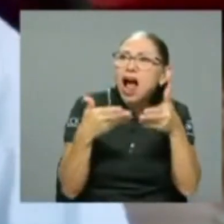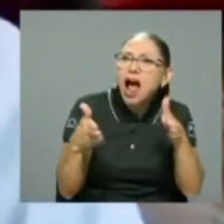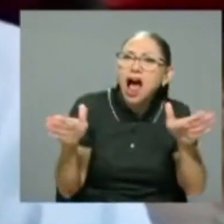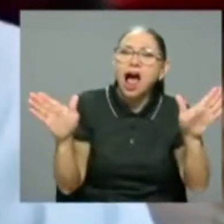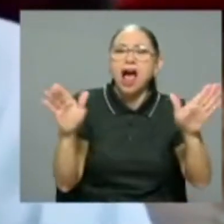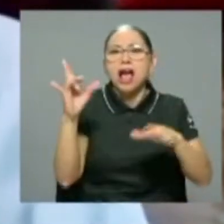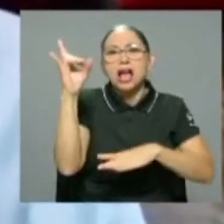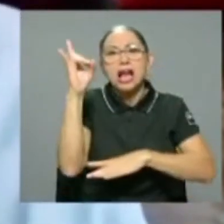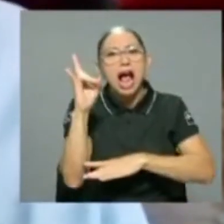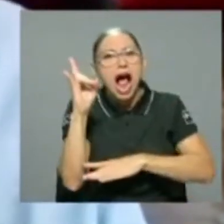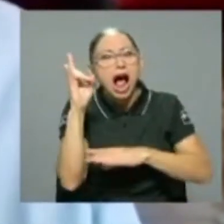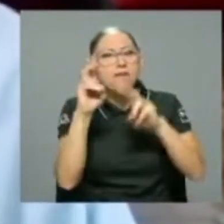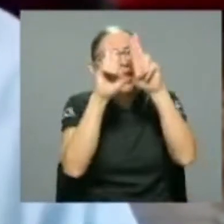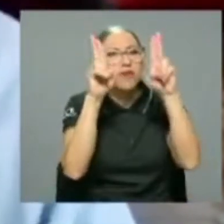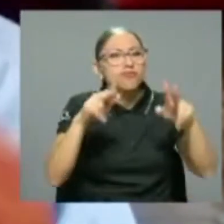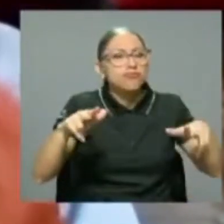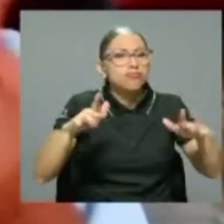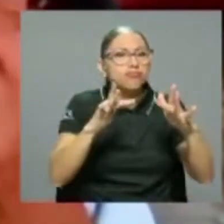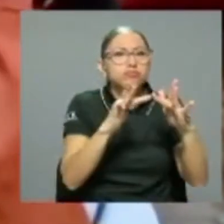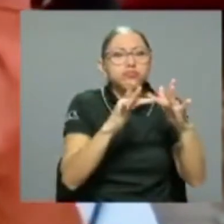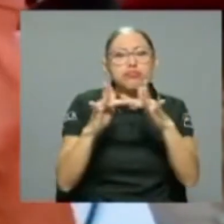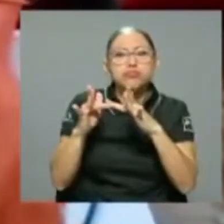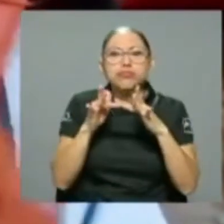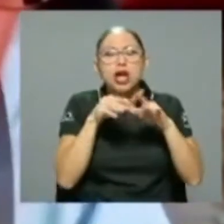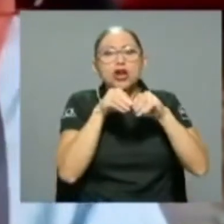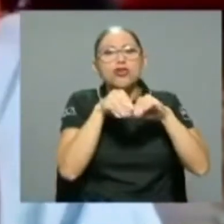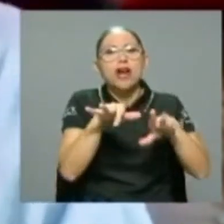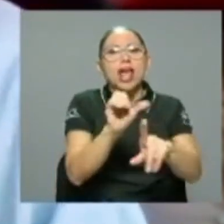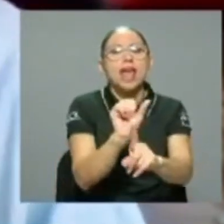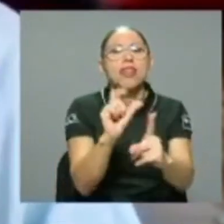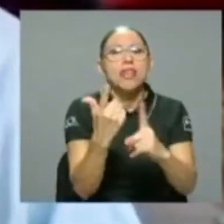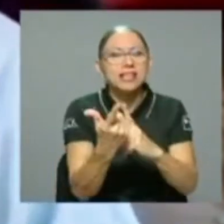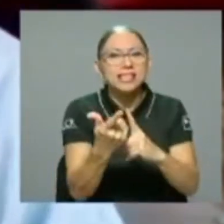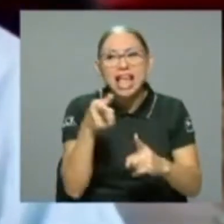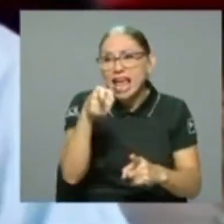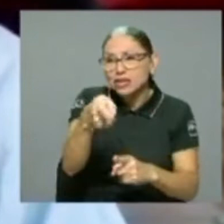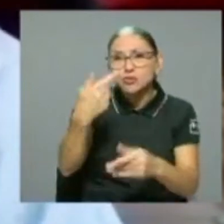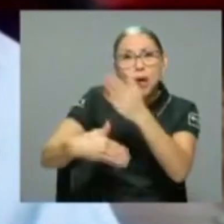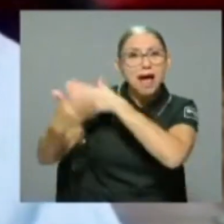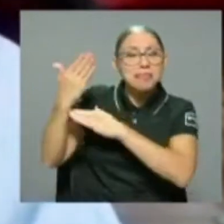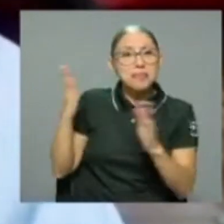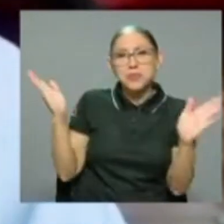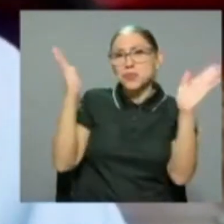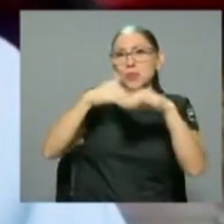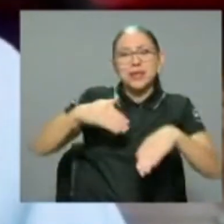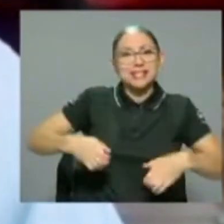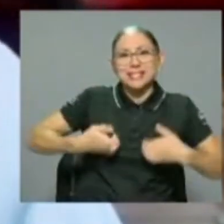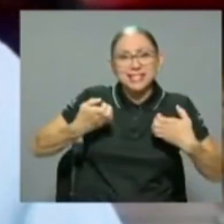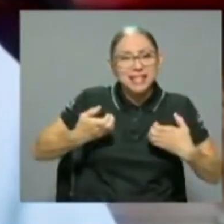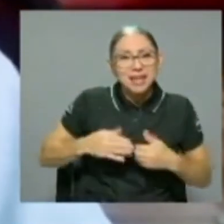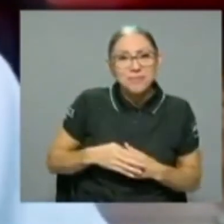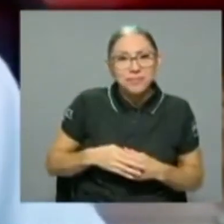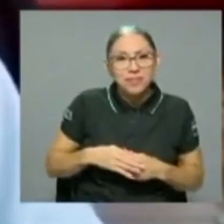no existían. Entonces, lo que yo hice fue muy simple,